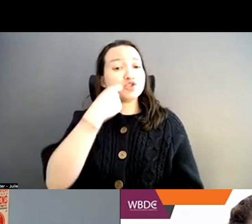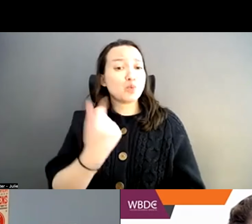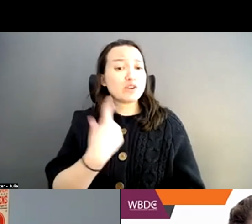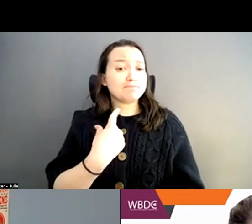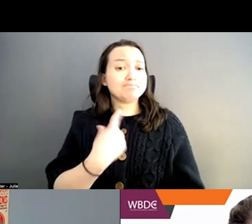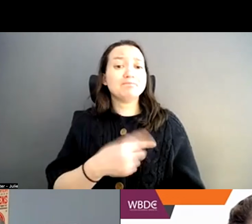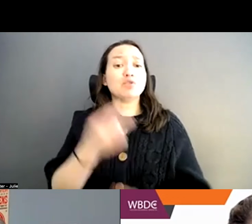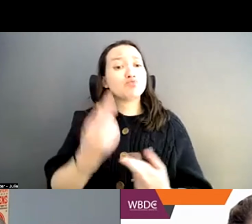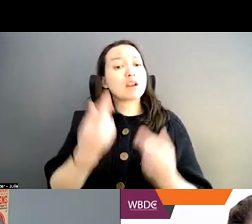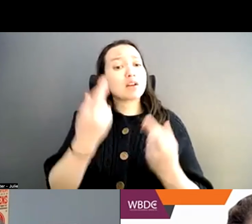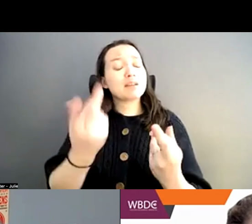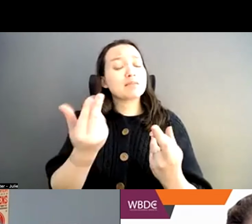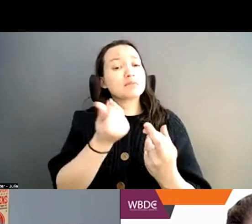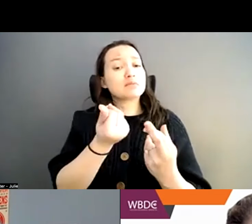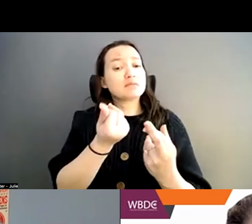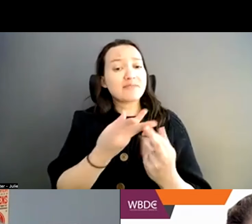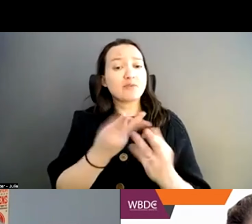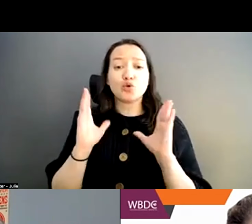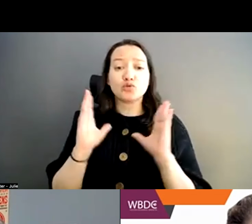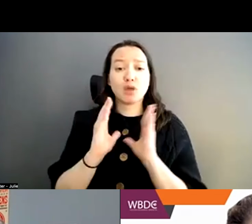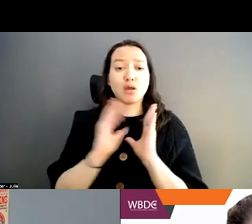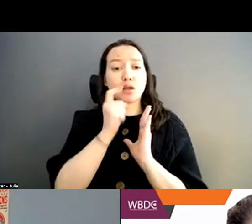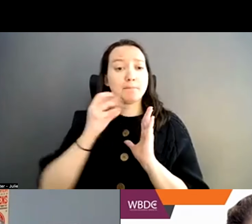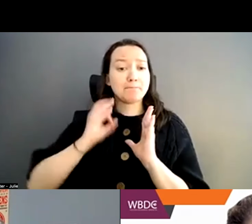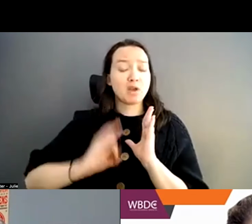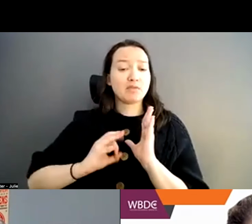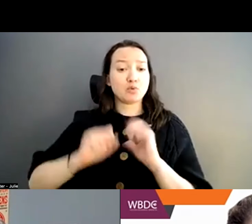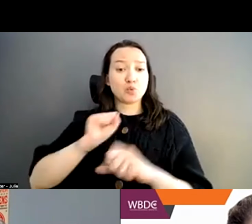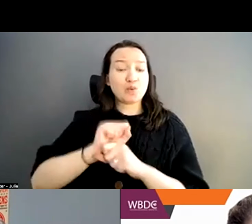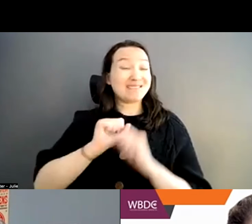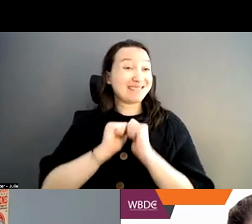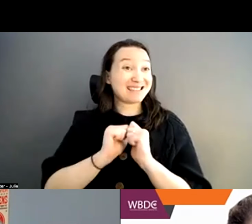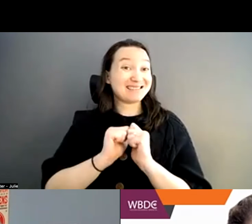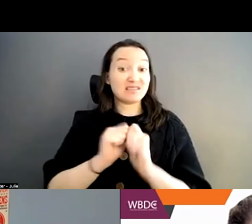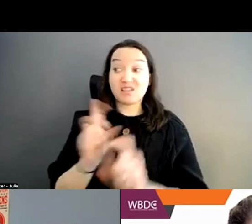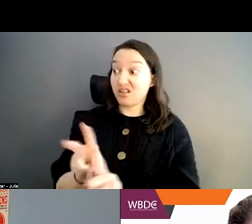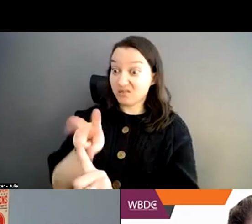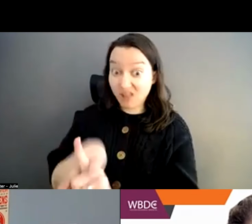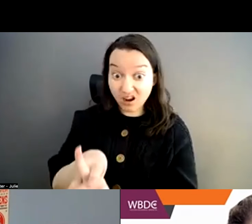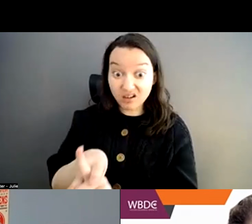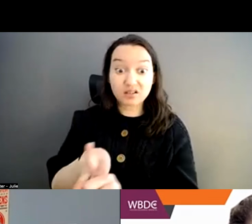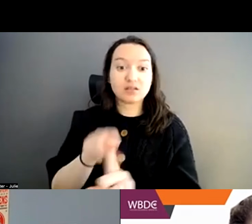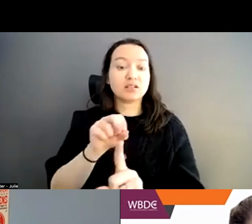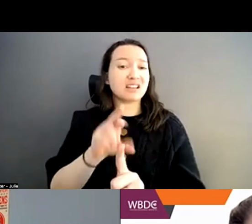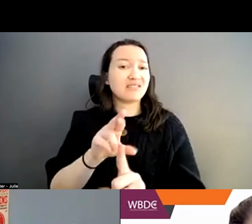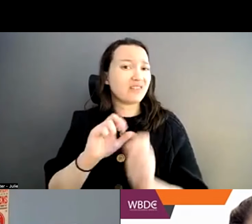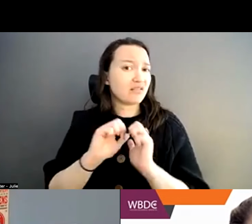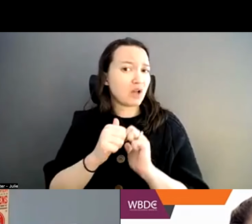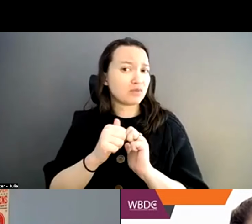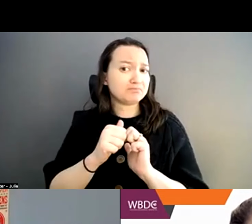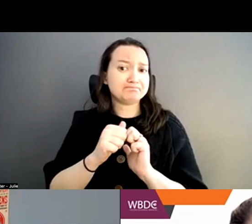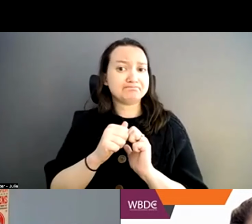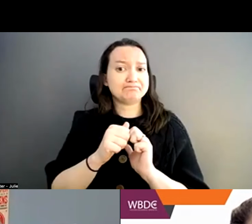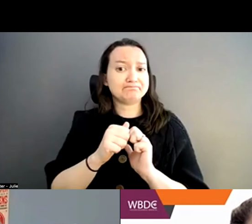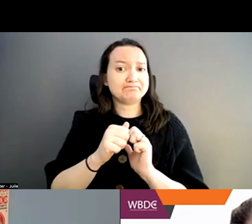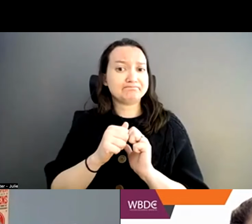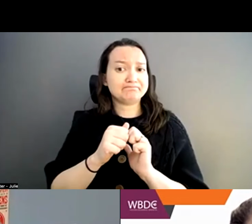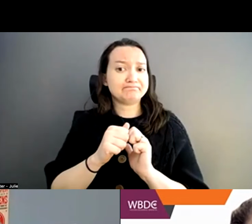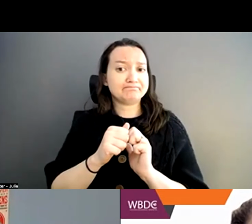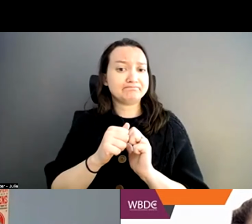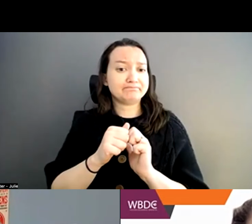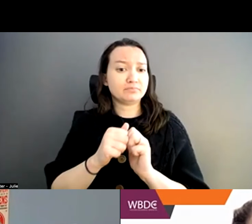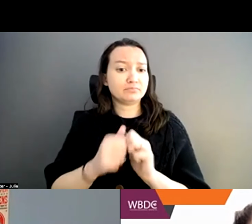Bueno, acabamos de tener una pregunta. ¿Recomiendas que las compañías sin ánimo de lucro más chiquitas trabajen juntas para aplicar? Y si